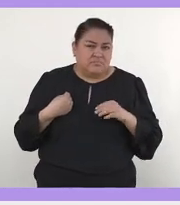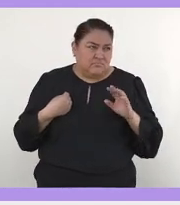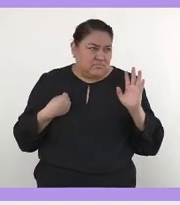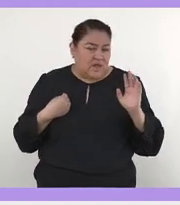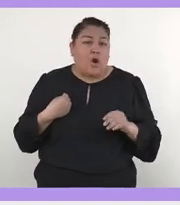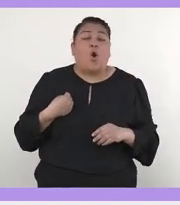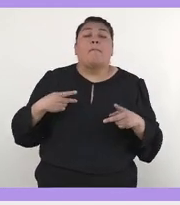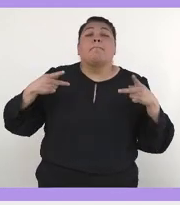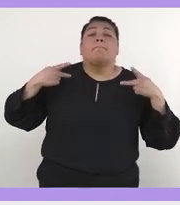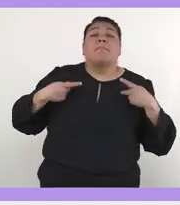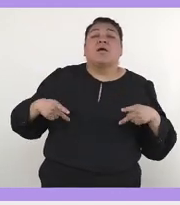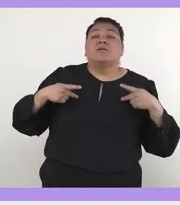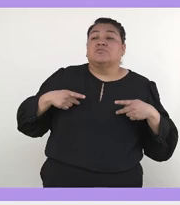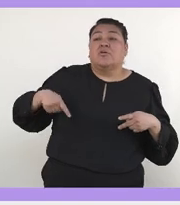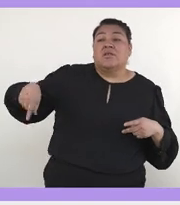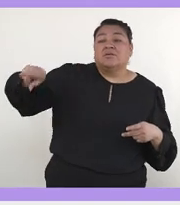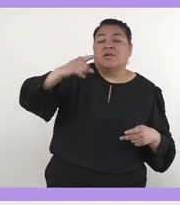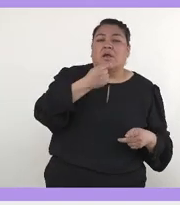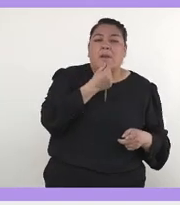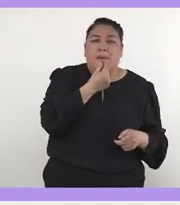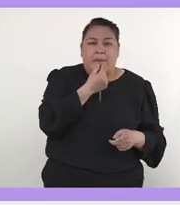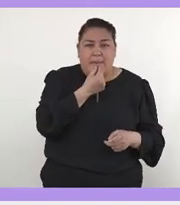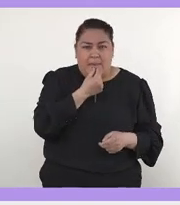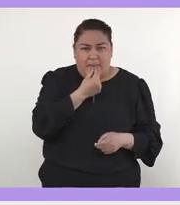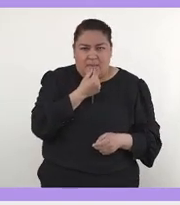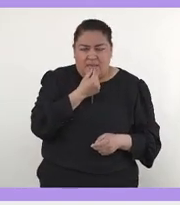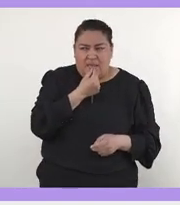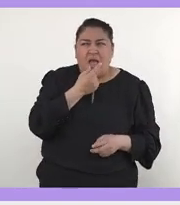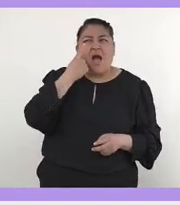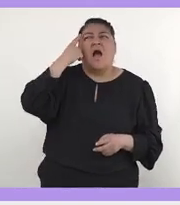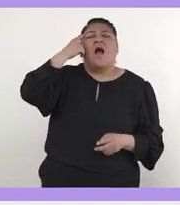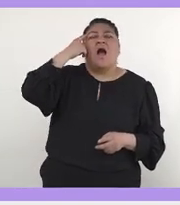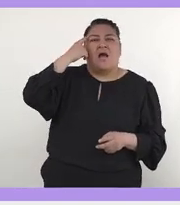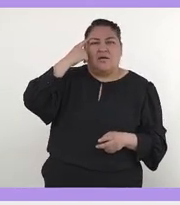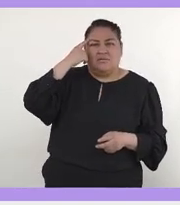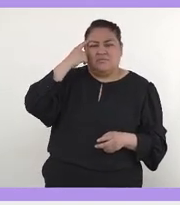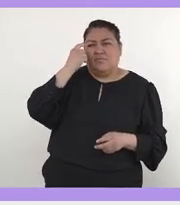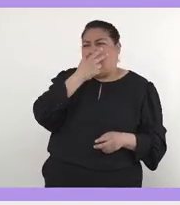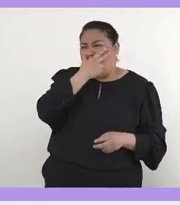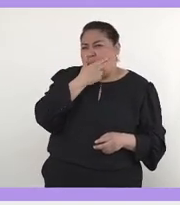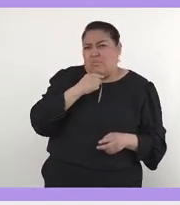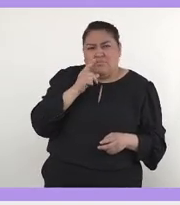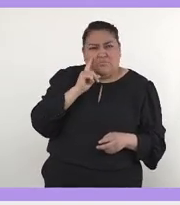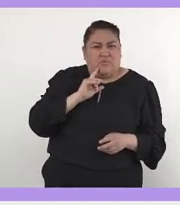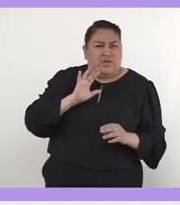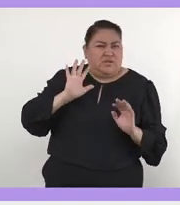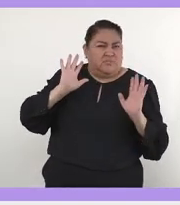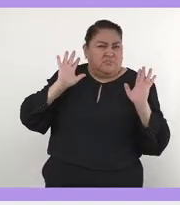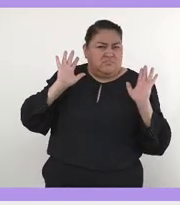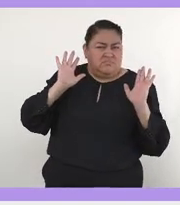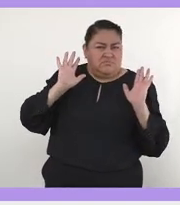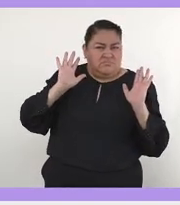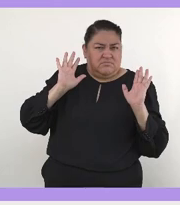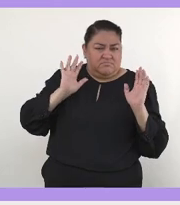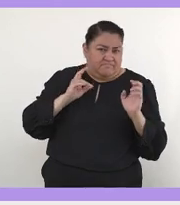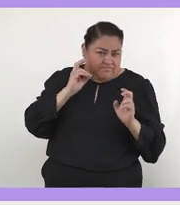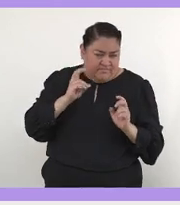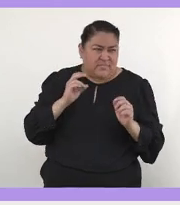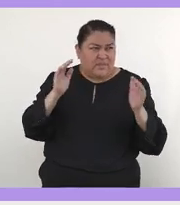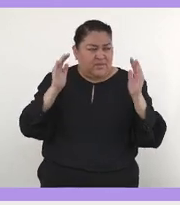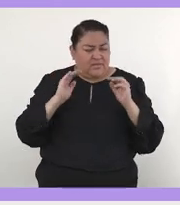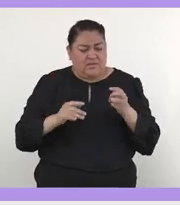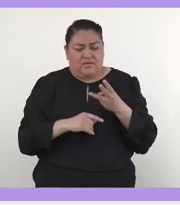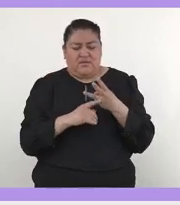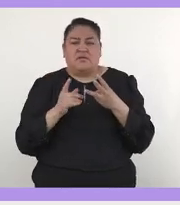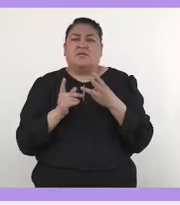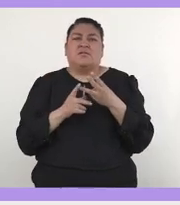que digan Ah ahí estoy yo no y yo puedo pensar Ah lo mejor no son puros hombres todos los que están ahí la